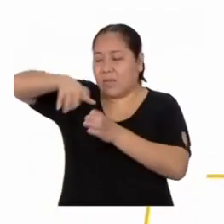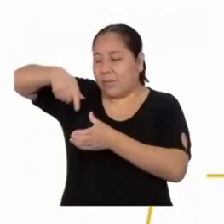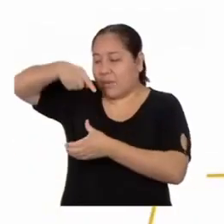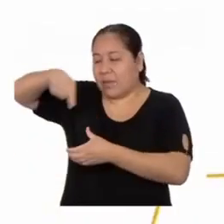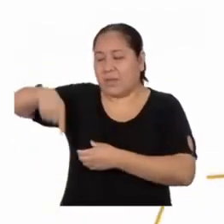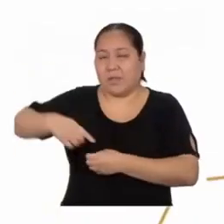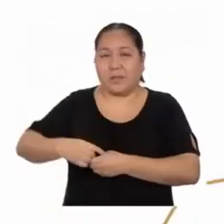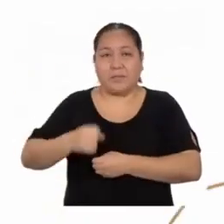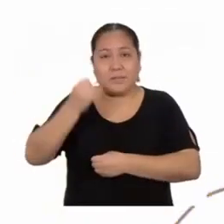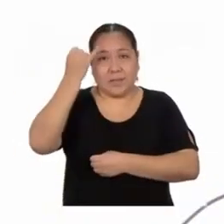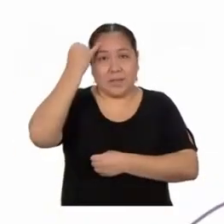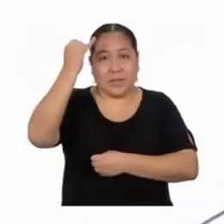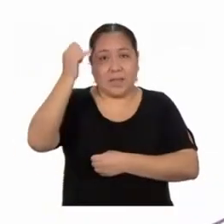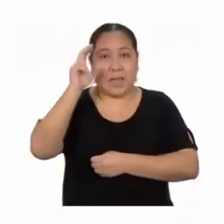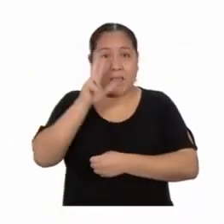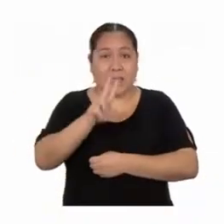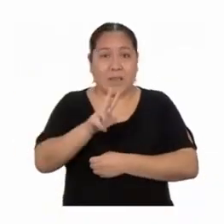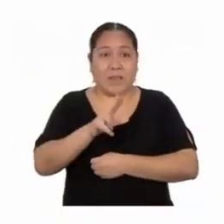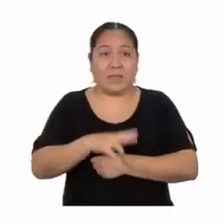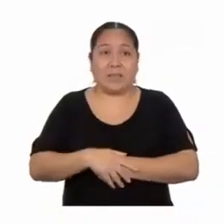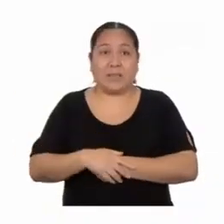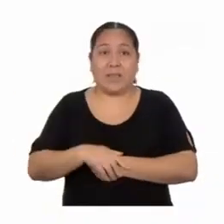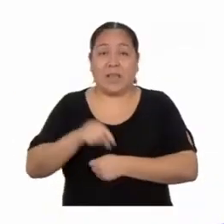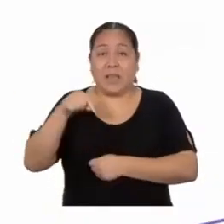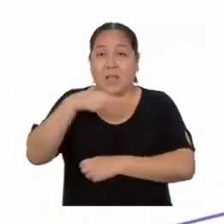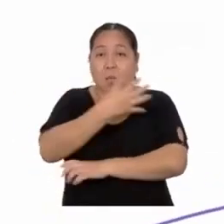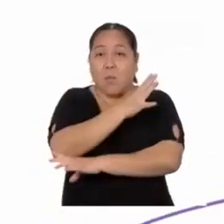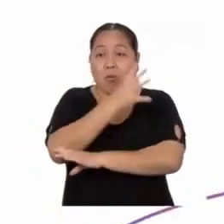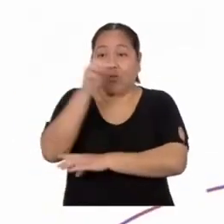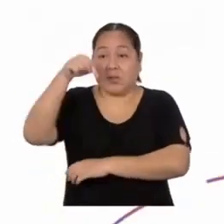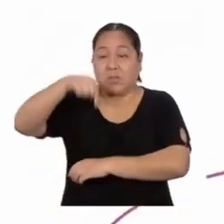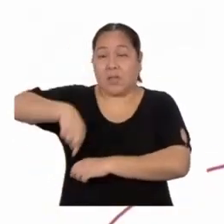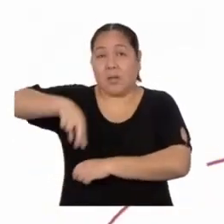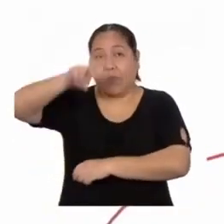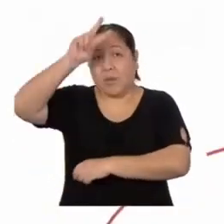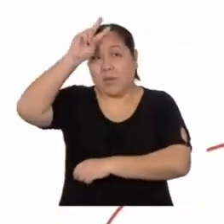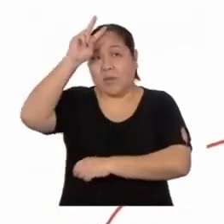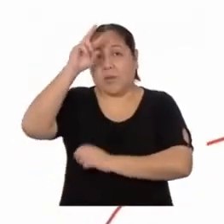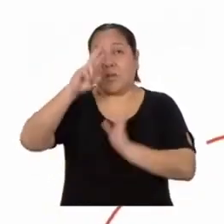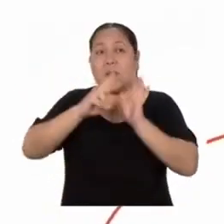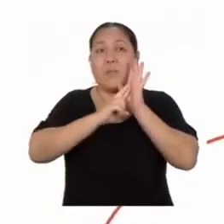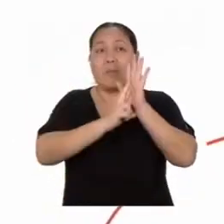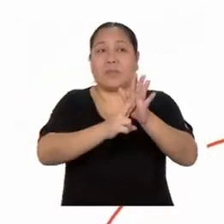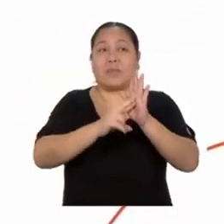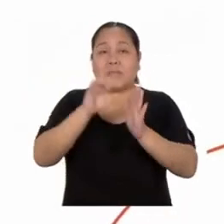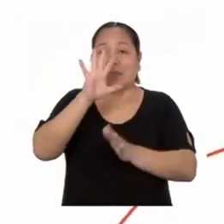principal 3. Los bosques en el Perú representan el